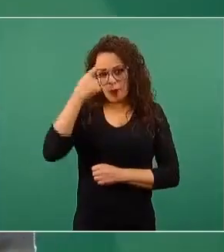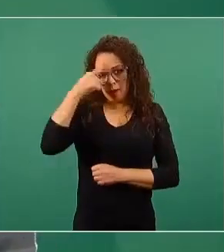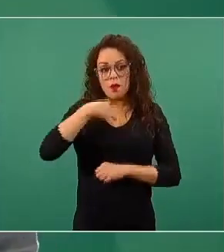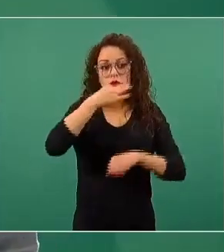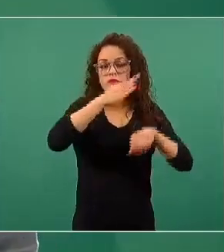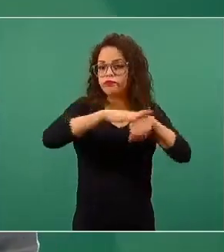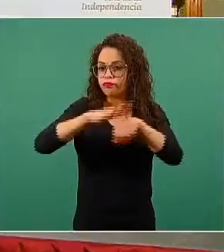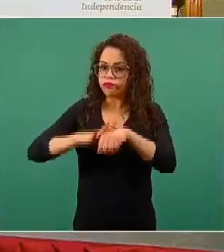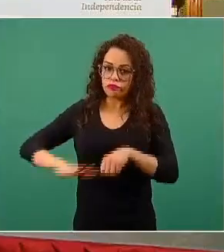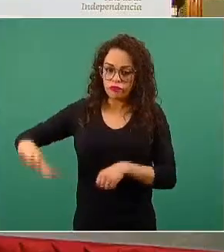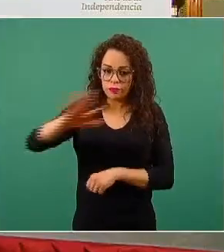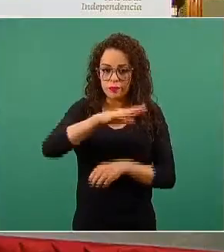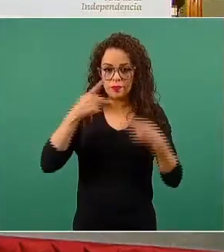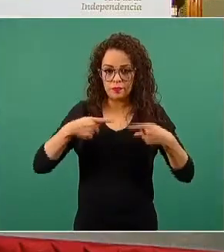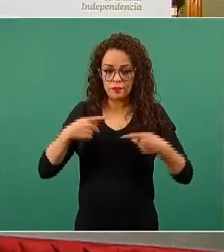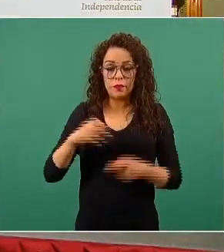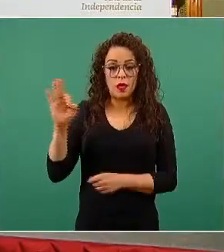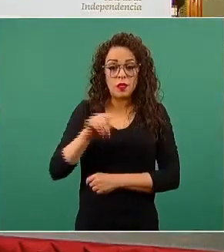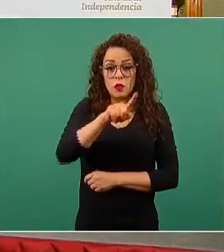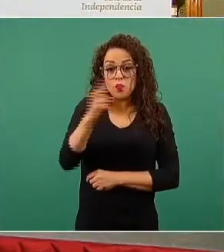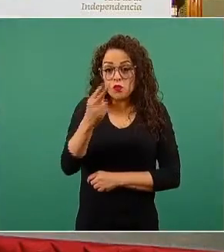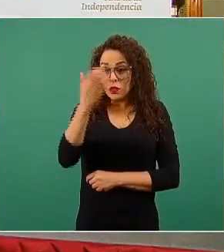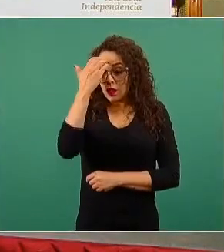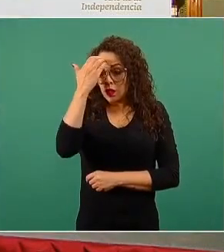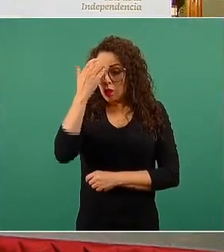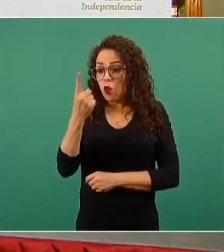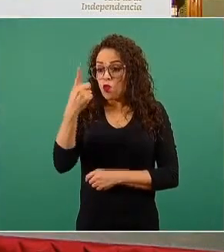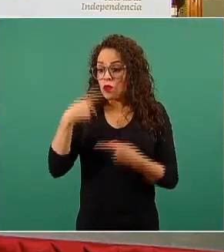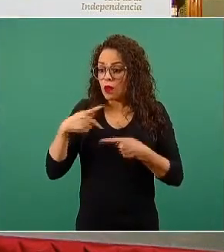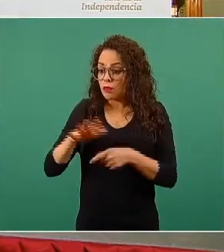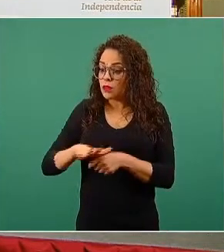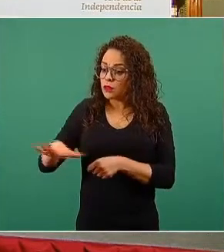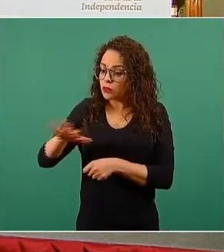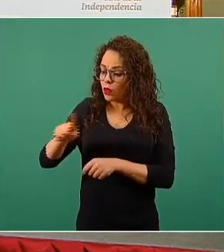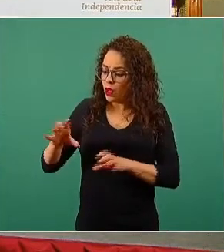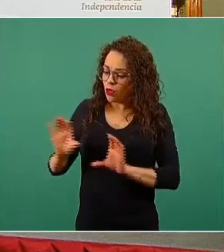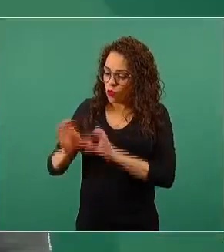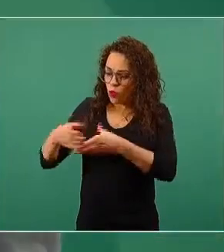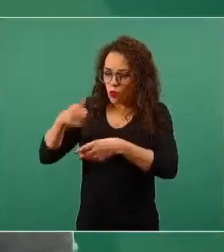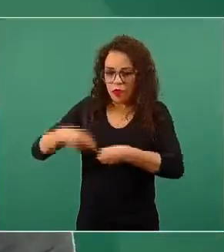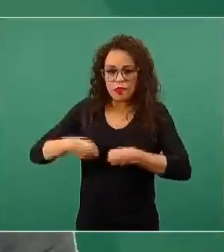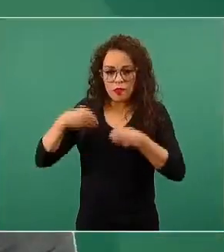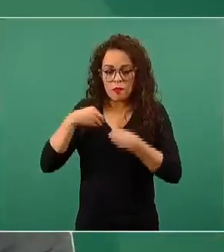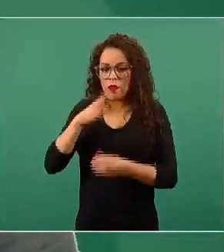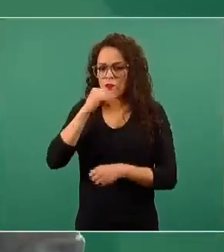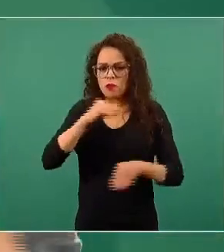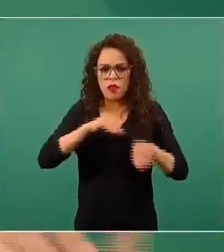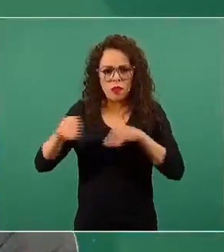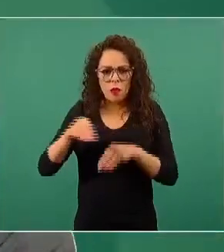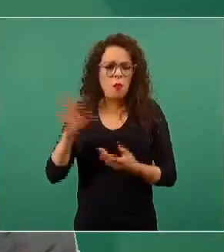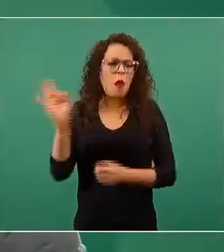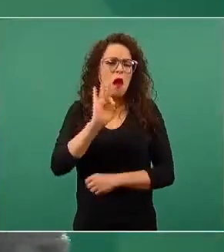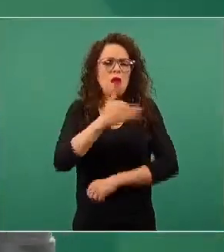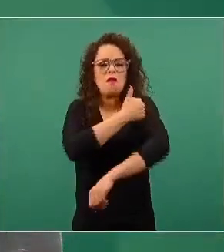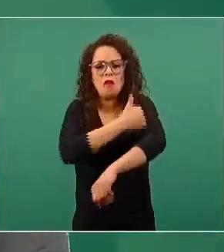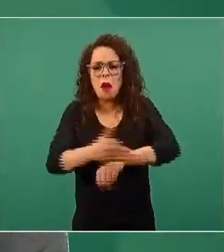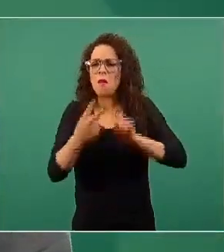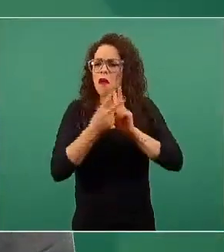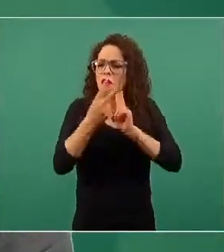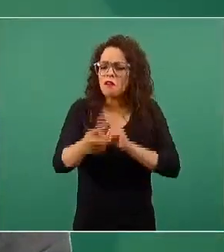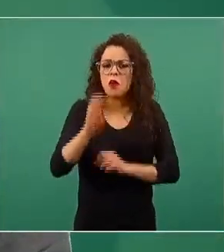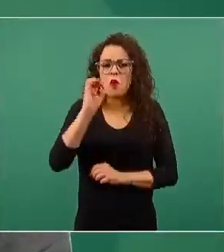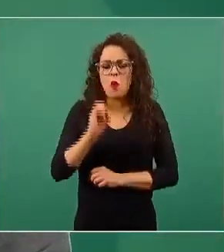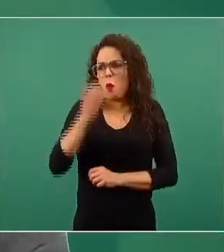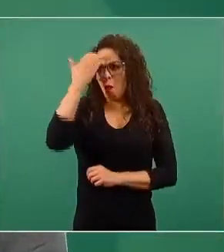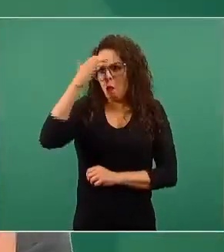en su comunidad usted conoce a alguien que tenga dificultades de movilidad, sea un familiar, un vecino o una